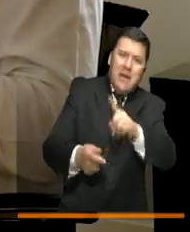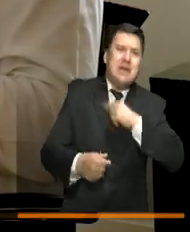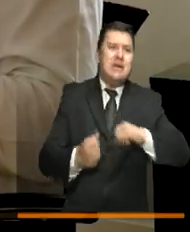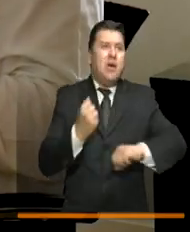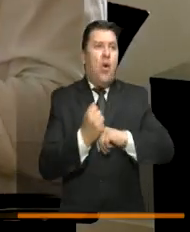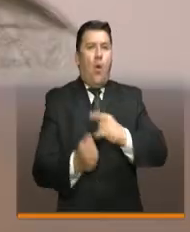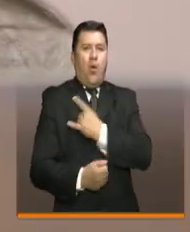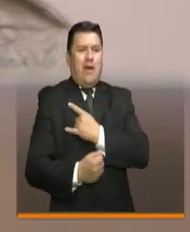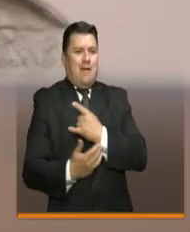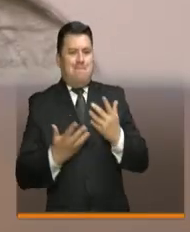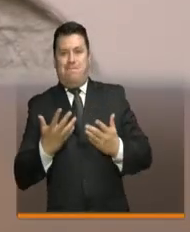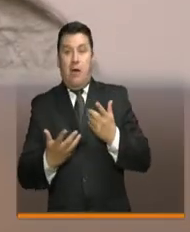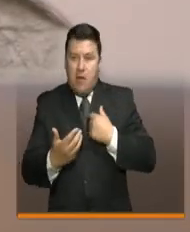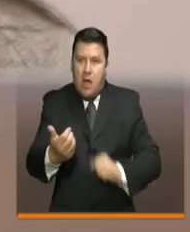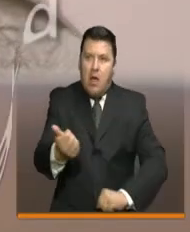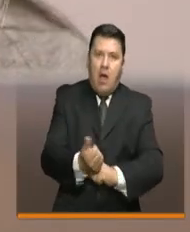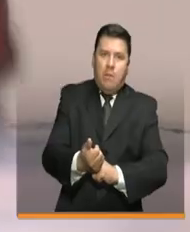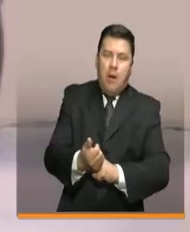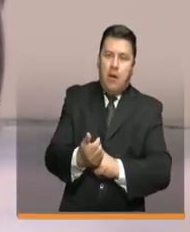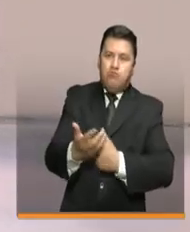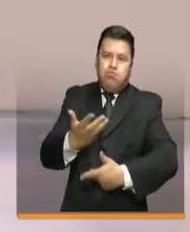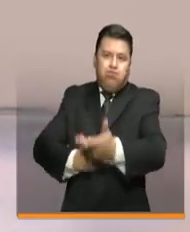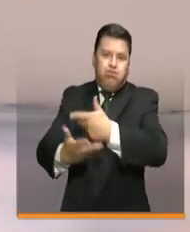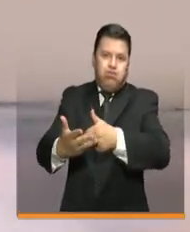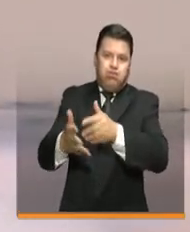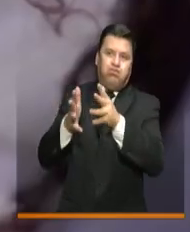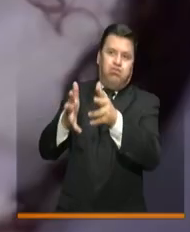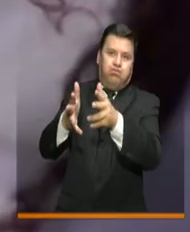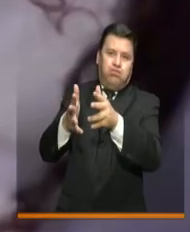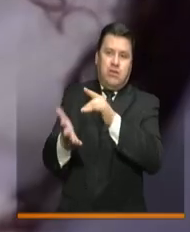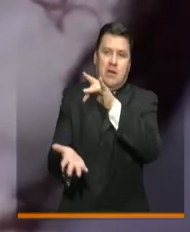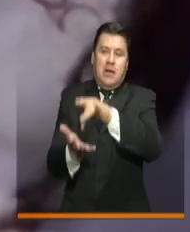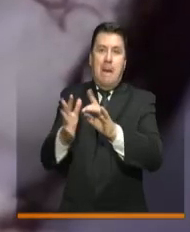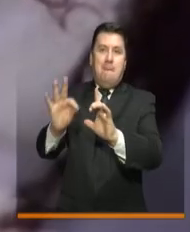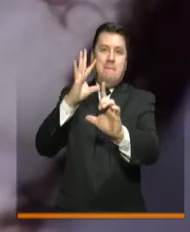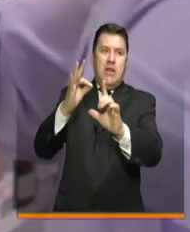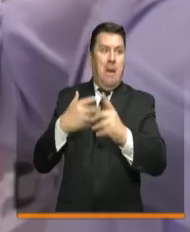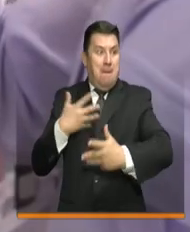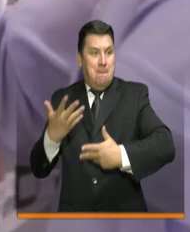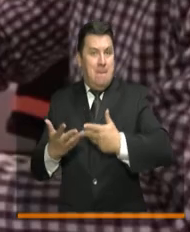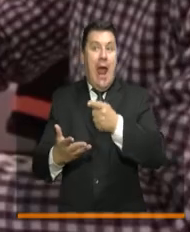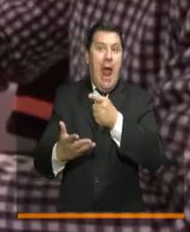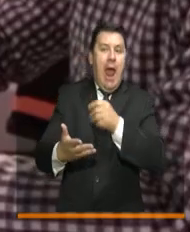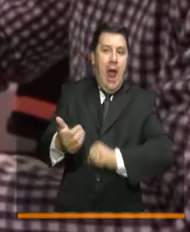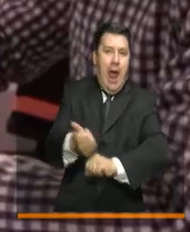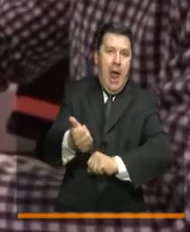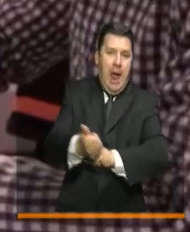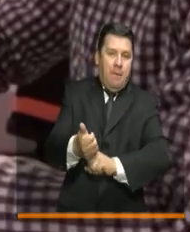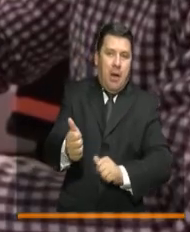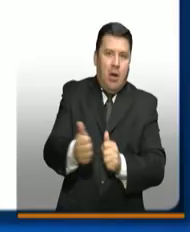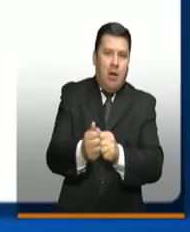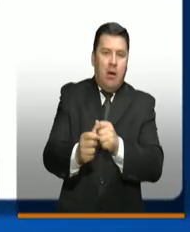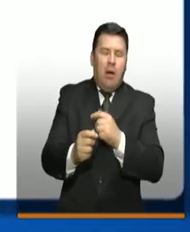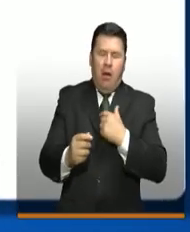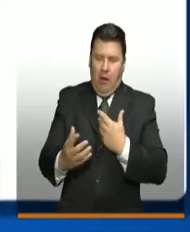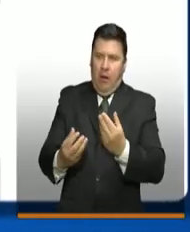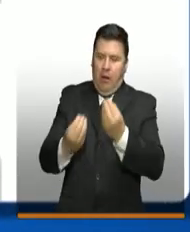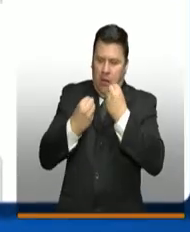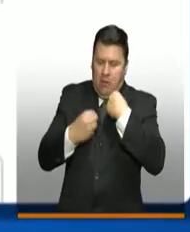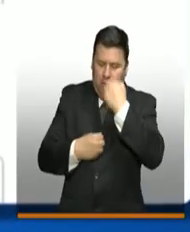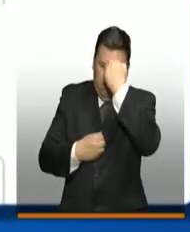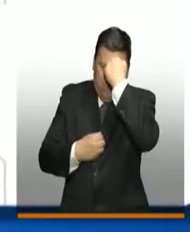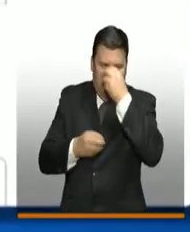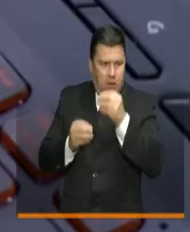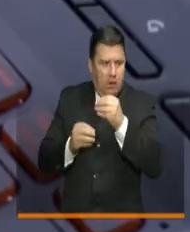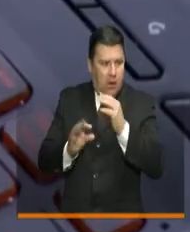apoyo en este momento para poder transitar de la presencialidad a la virtualidad y poder generar la cultura en sus docentes y en